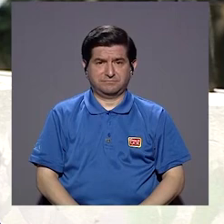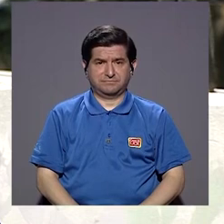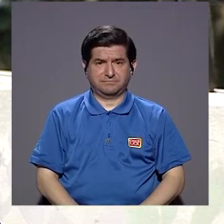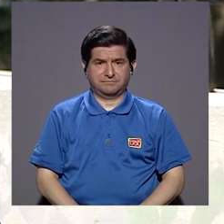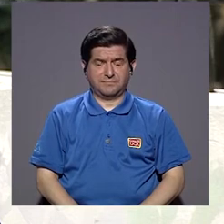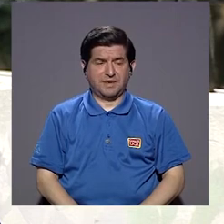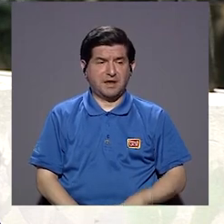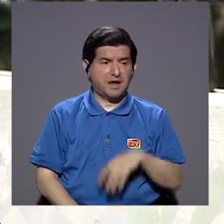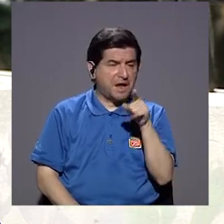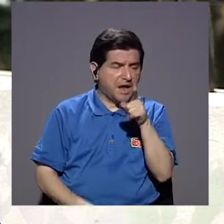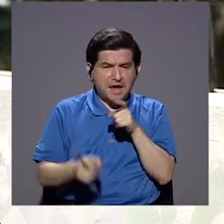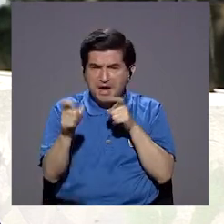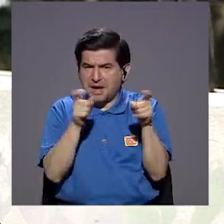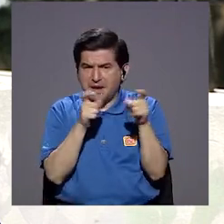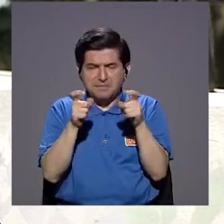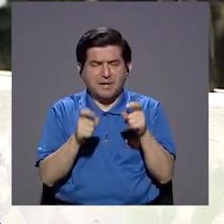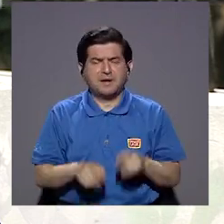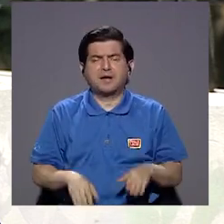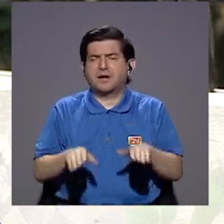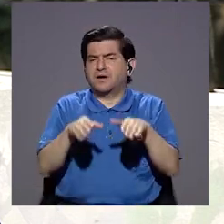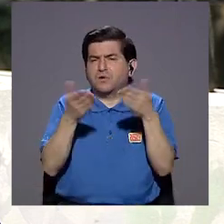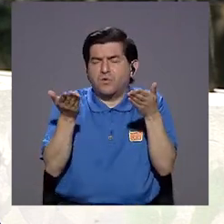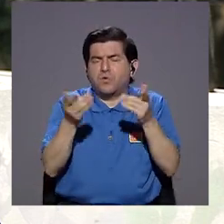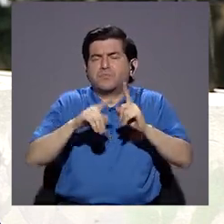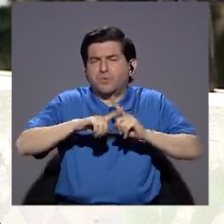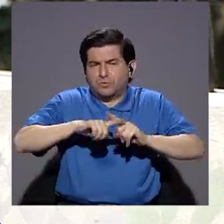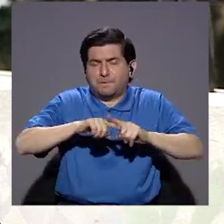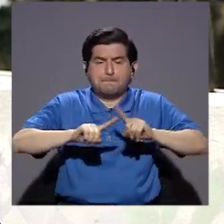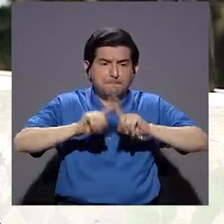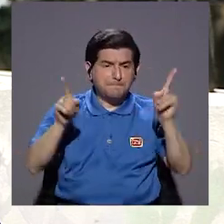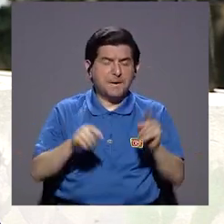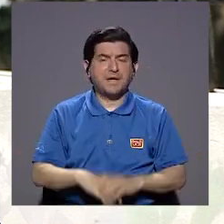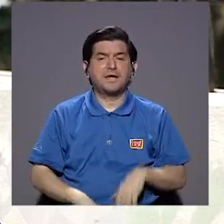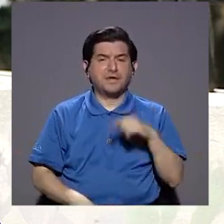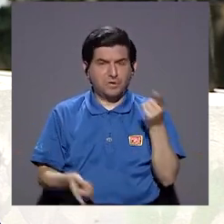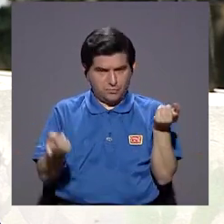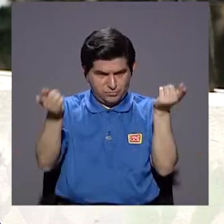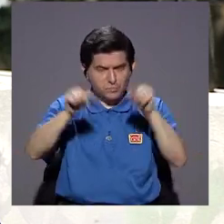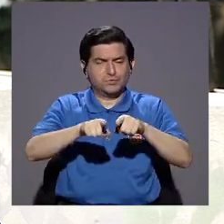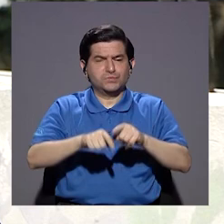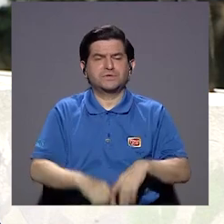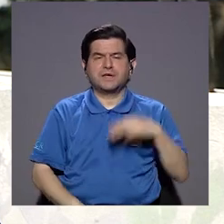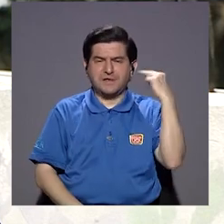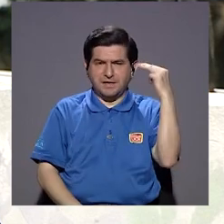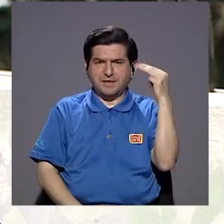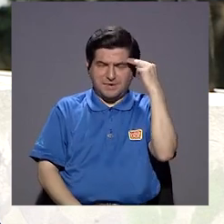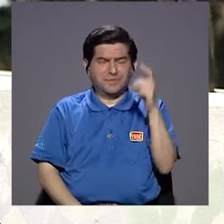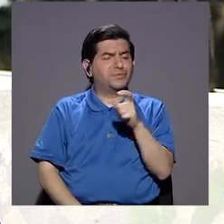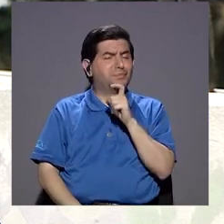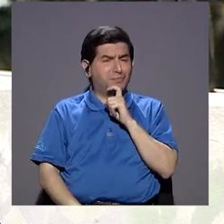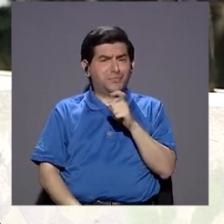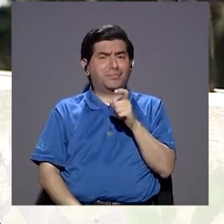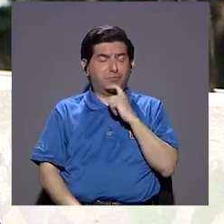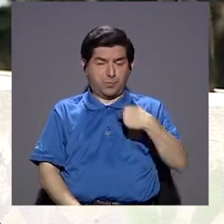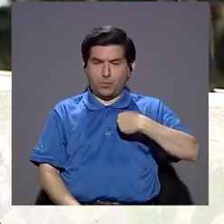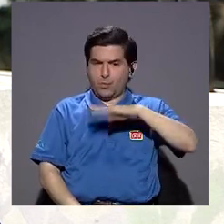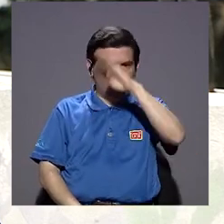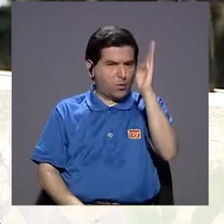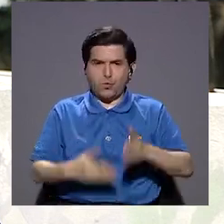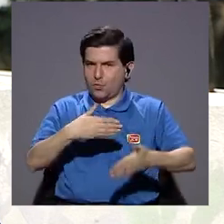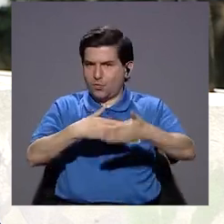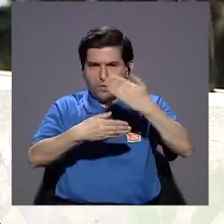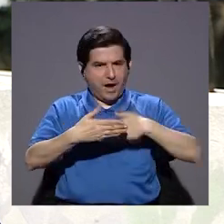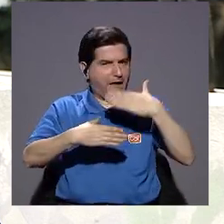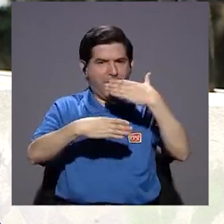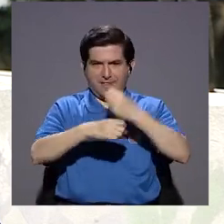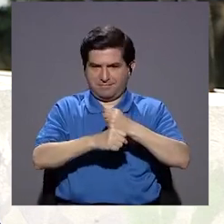que, cómo lo maneje el maestro, pero es algo que va llegando. La meditación es algo muy difícil si uno nunca lo ha